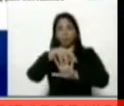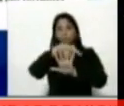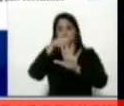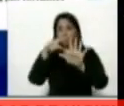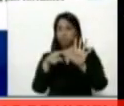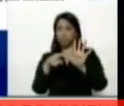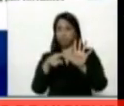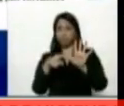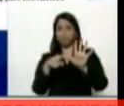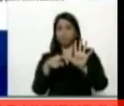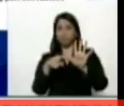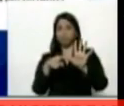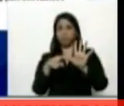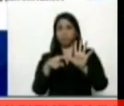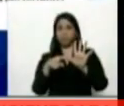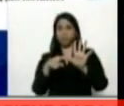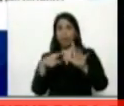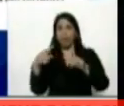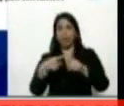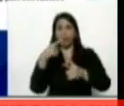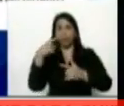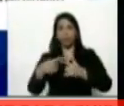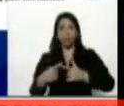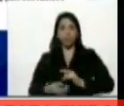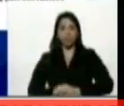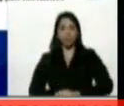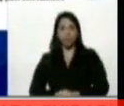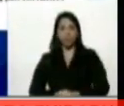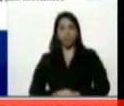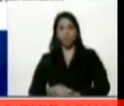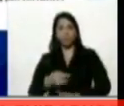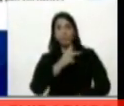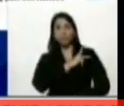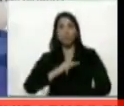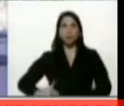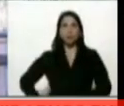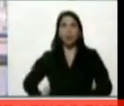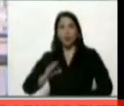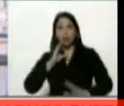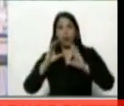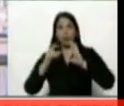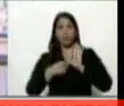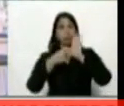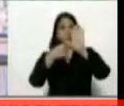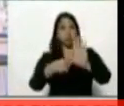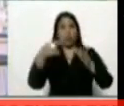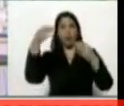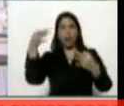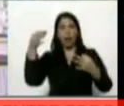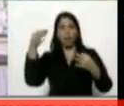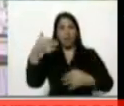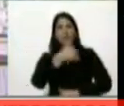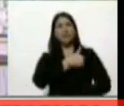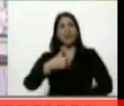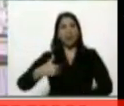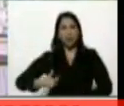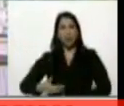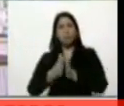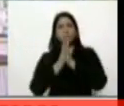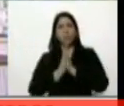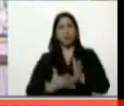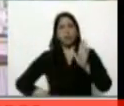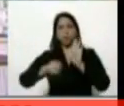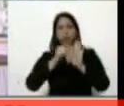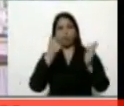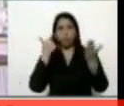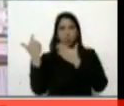Maduro, le tomaremos una linda foto y la haremos viral con placa y todo. Si piden bloqueo,